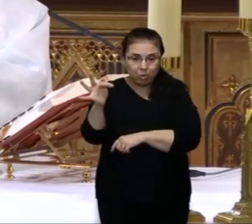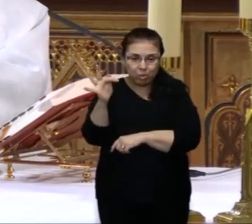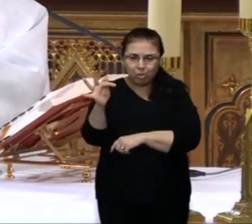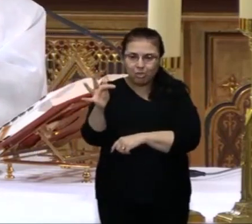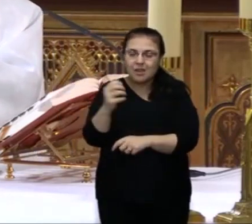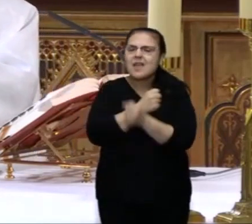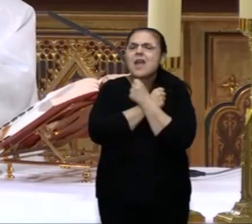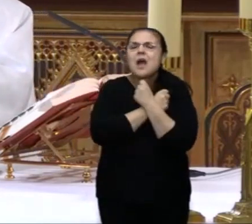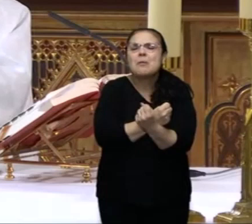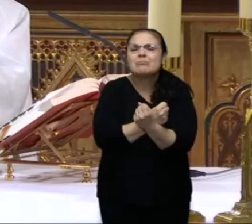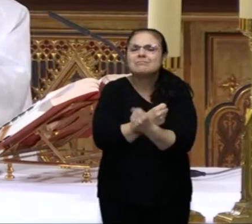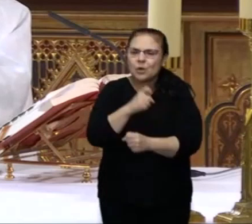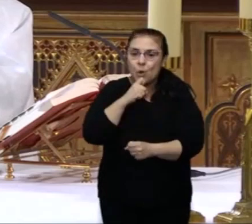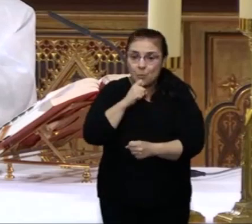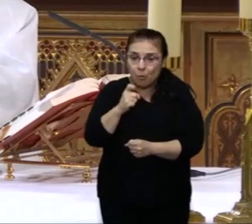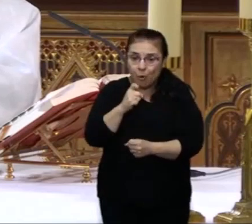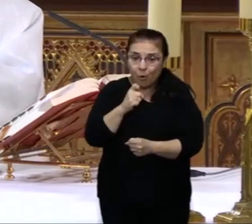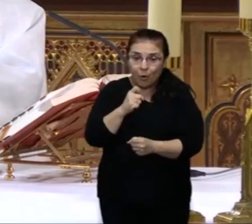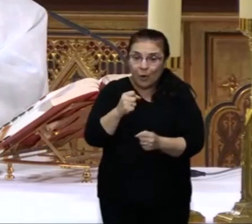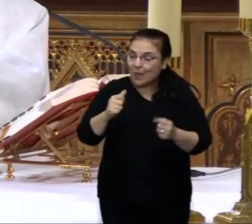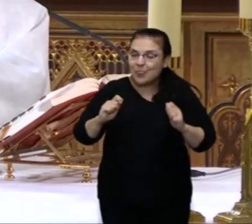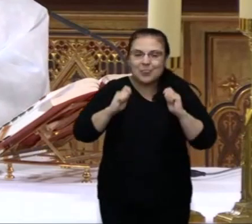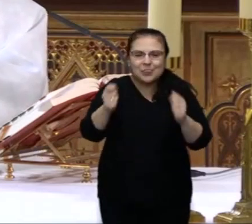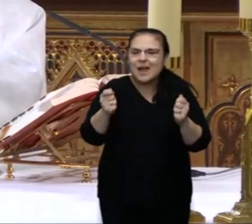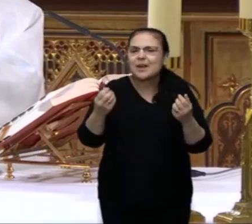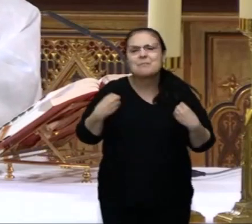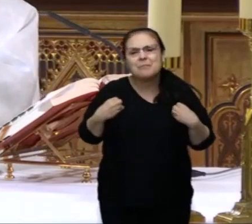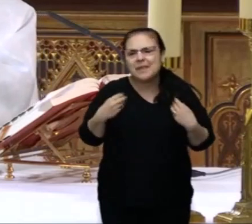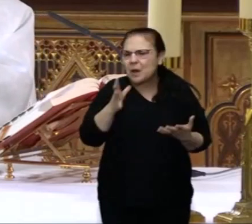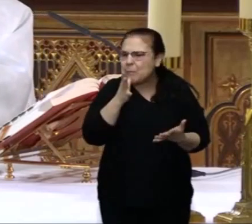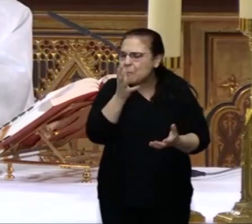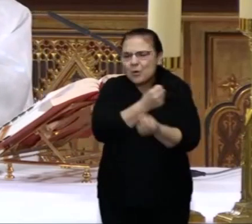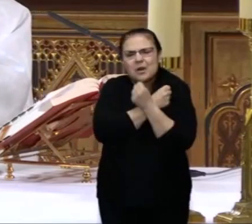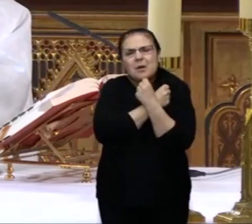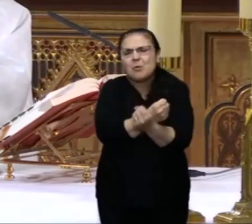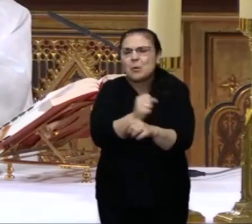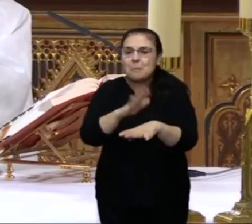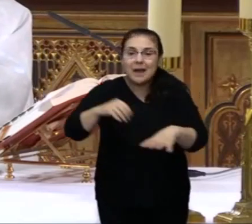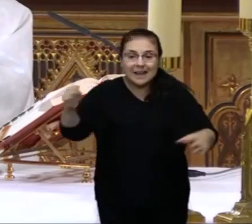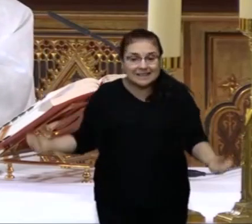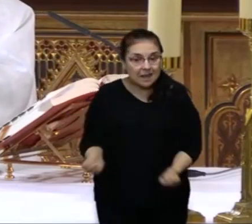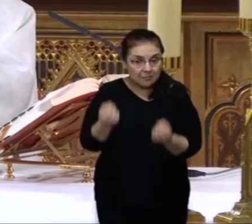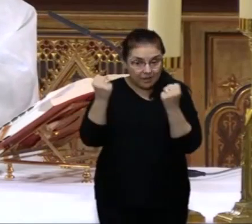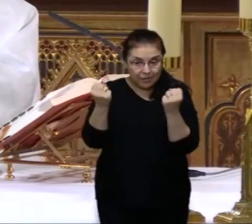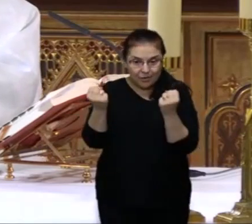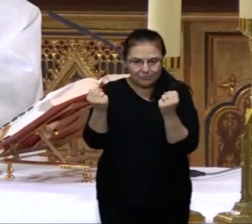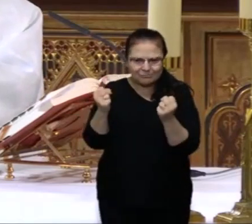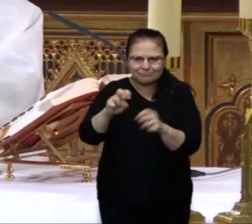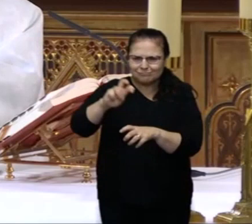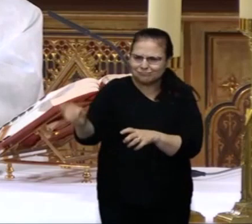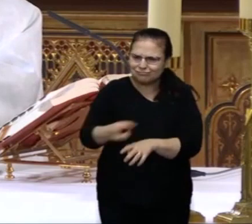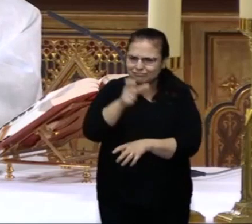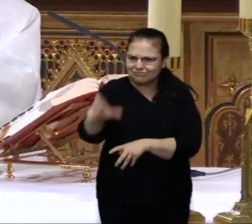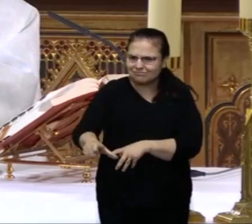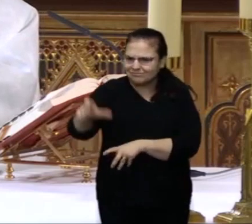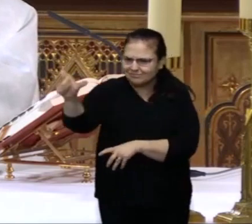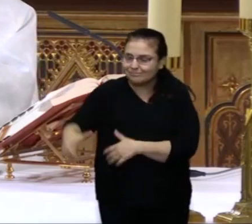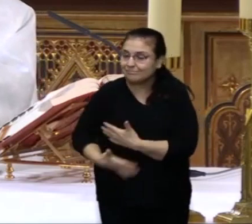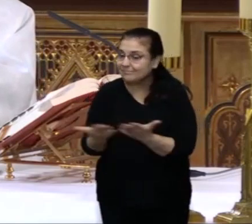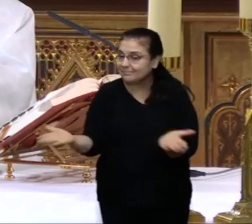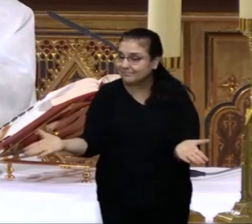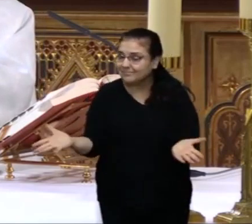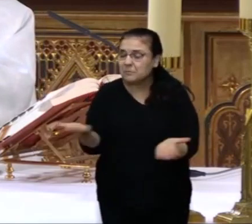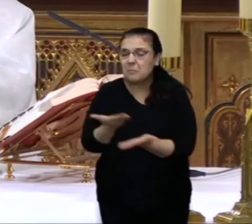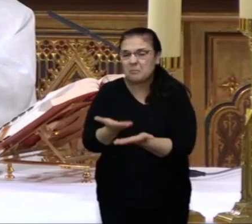amar, es dar la vida por amor para la salvación de los demás. Te pedimos, Jesús,